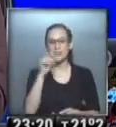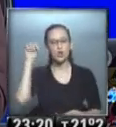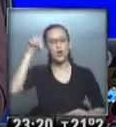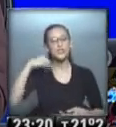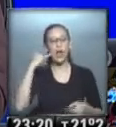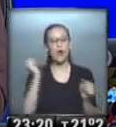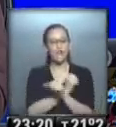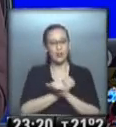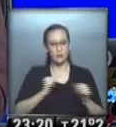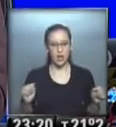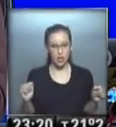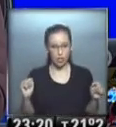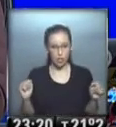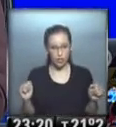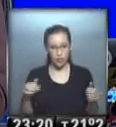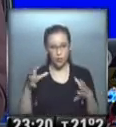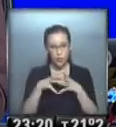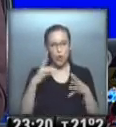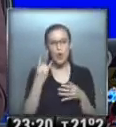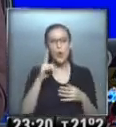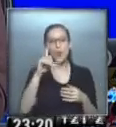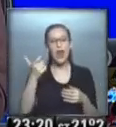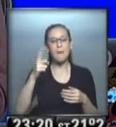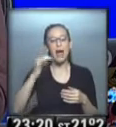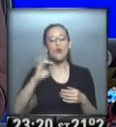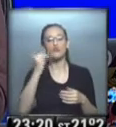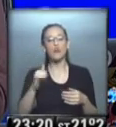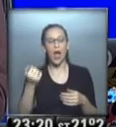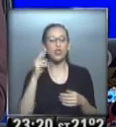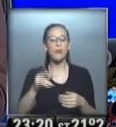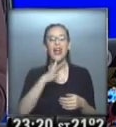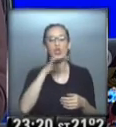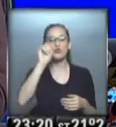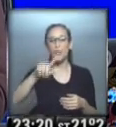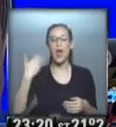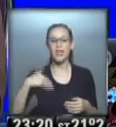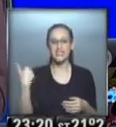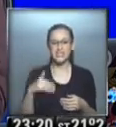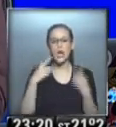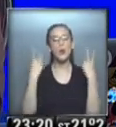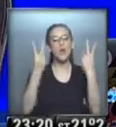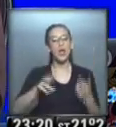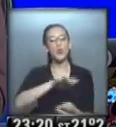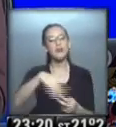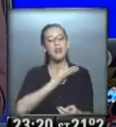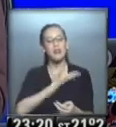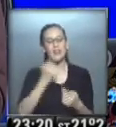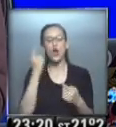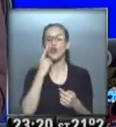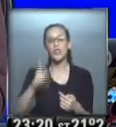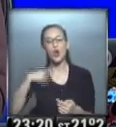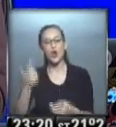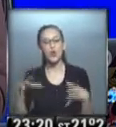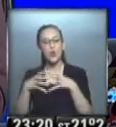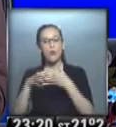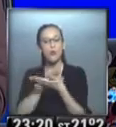el line-up del Lollapalooza 2014 aquí en Argentina, y vamos a viajar a Santa Fe también para conocer a otra de las